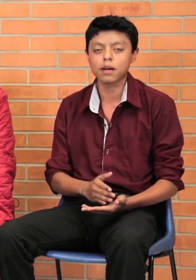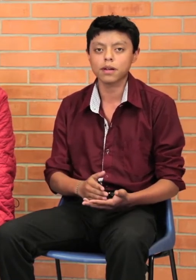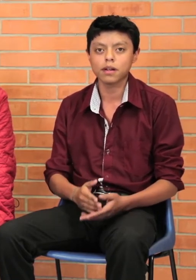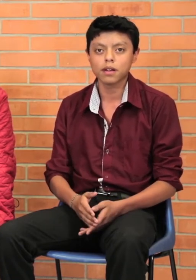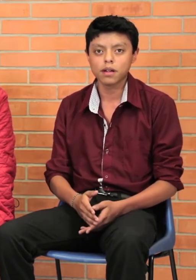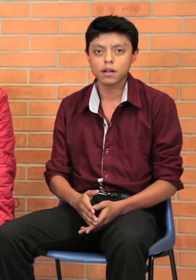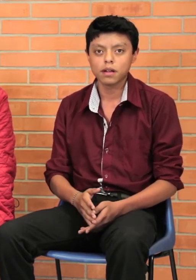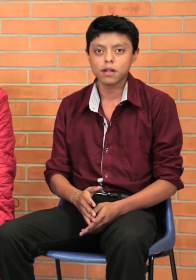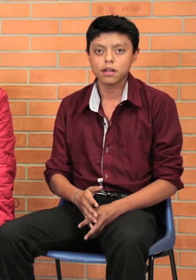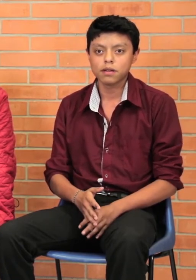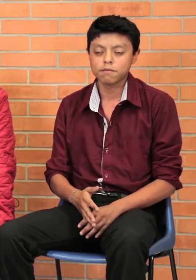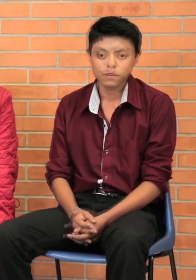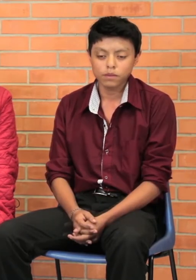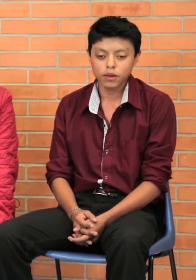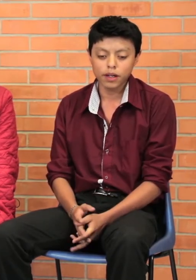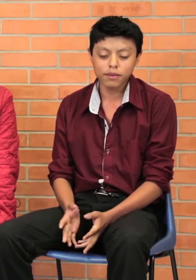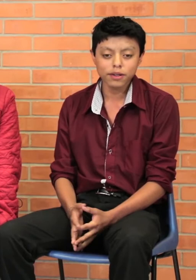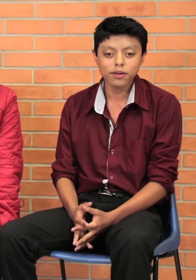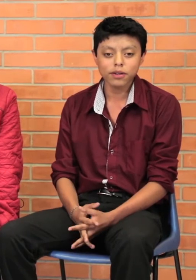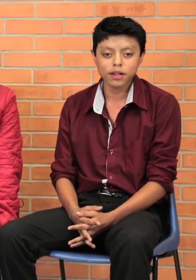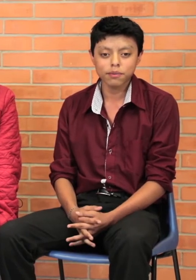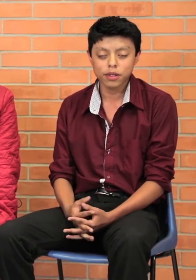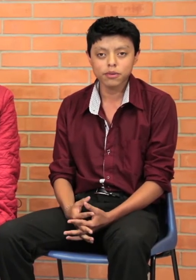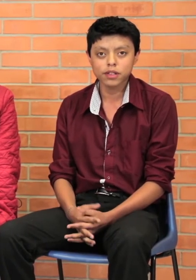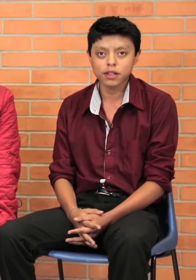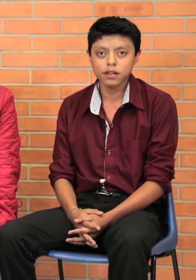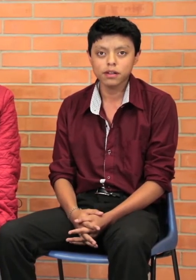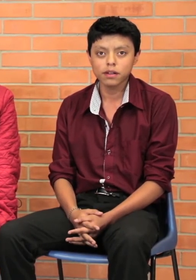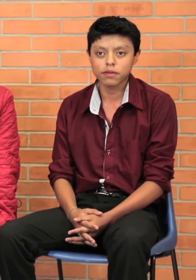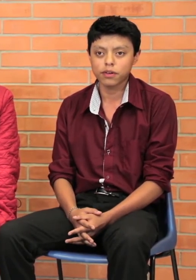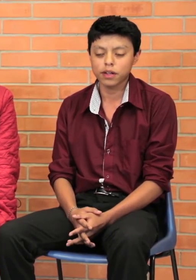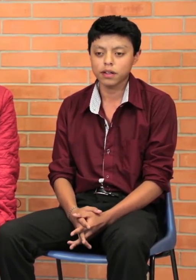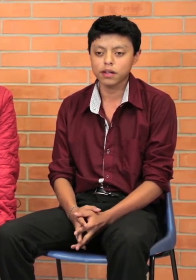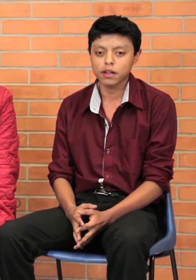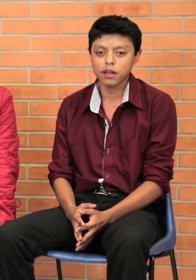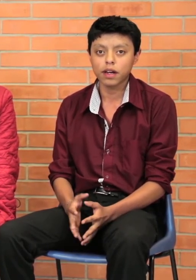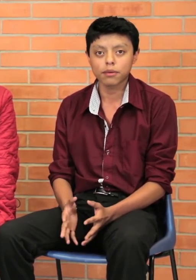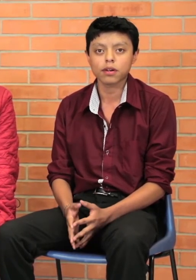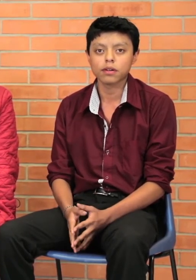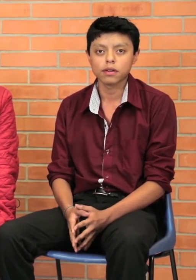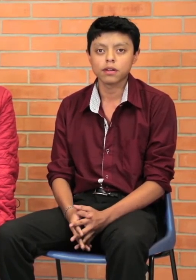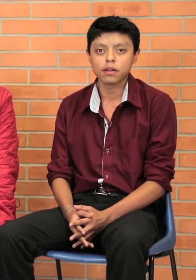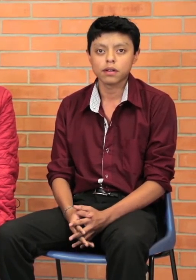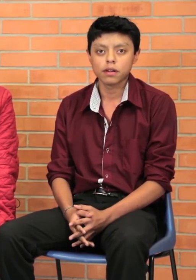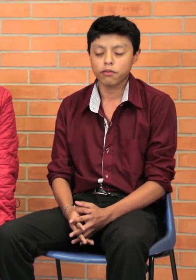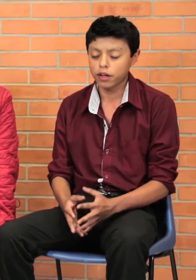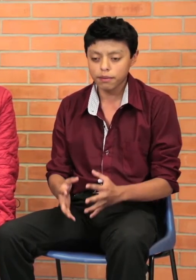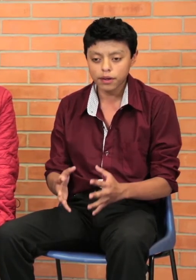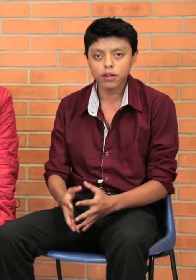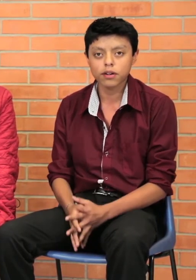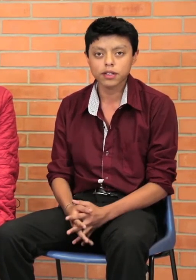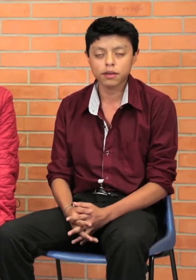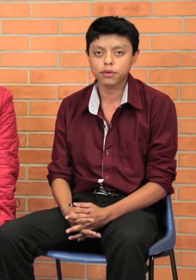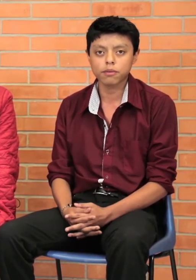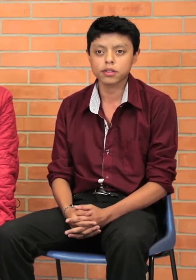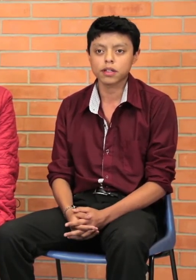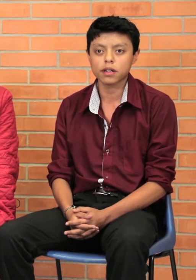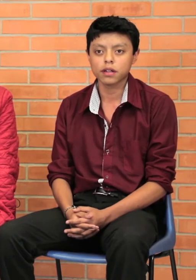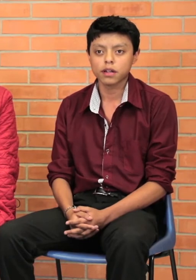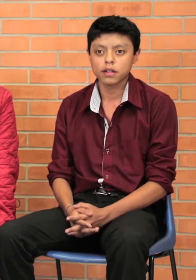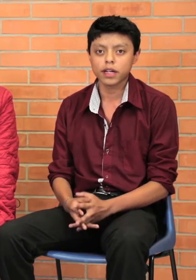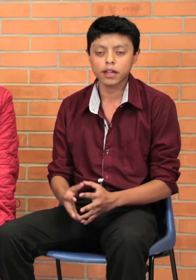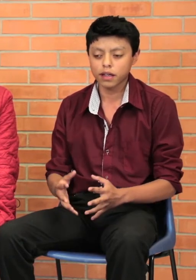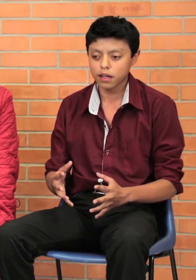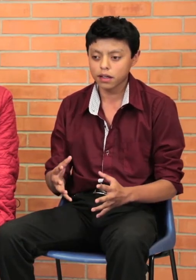problema, Juconi me ayudaba. El mayor logro que pudimos tener fue el amor. Fue la mejor cosa que